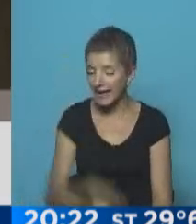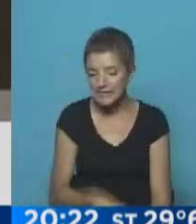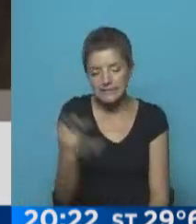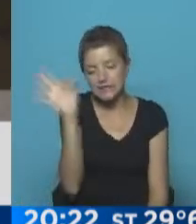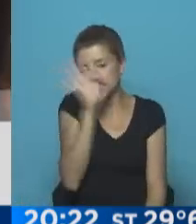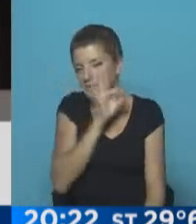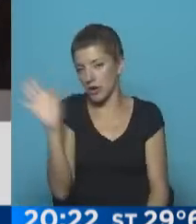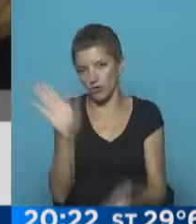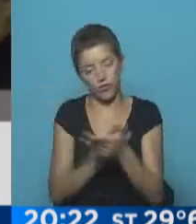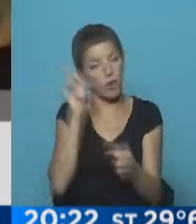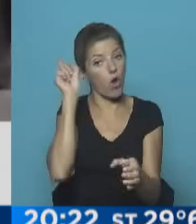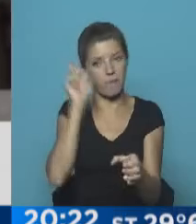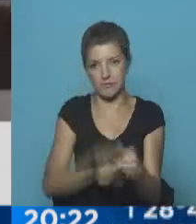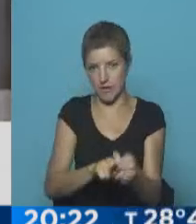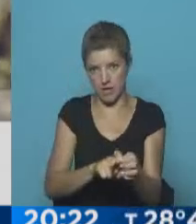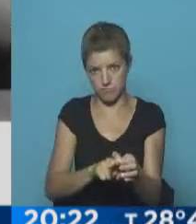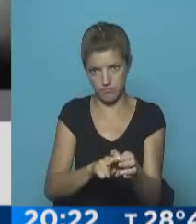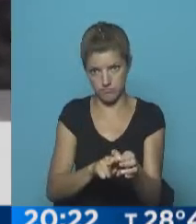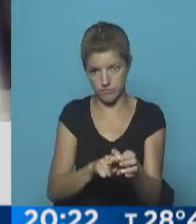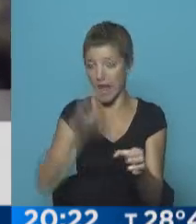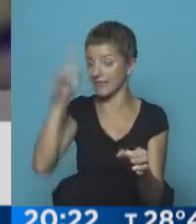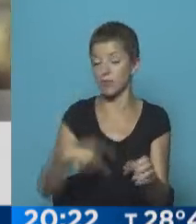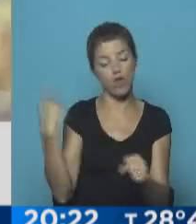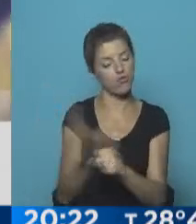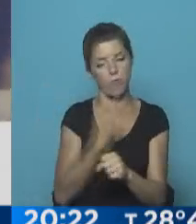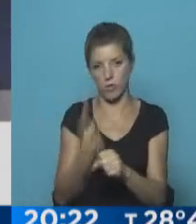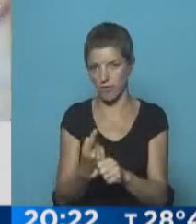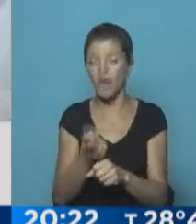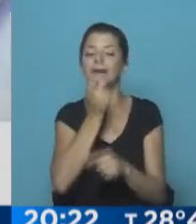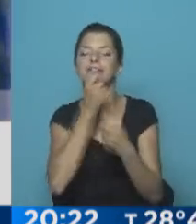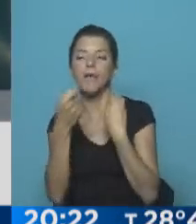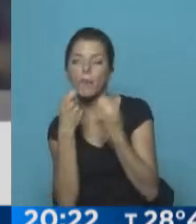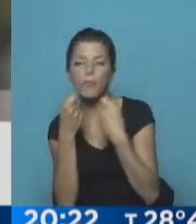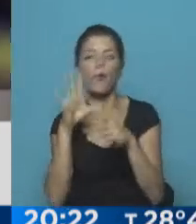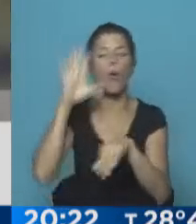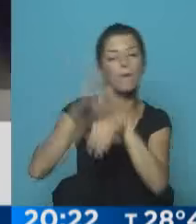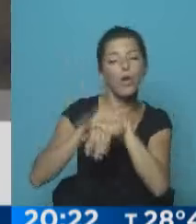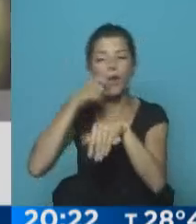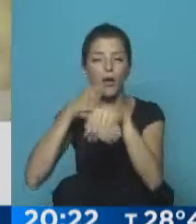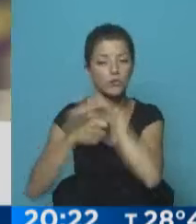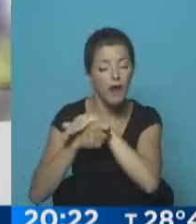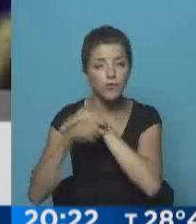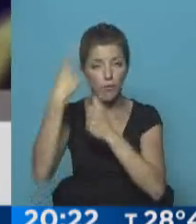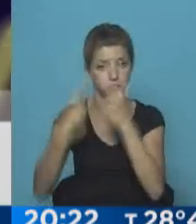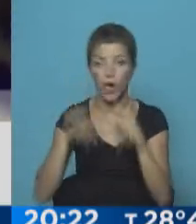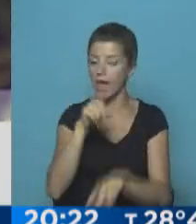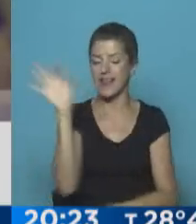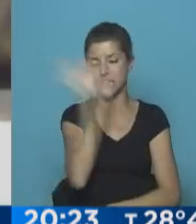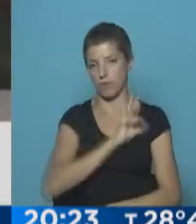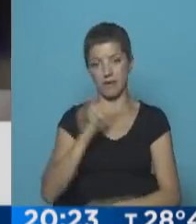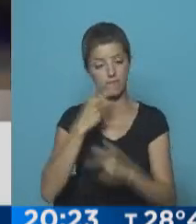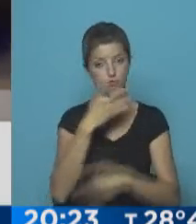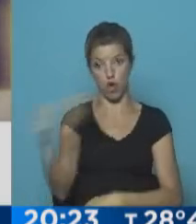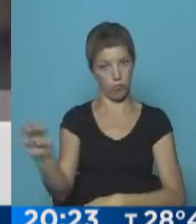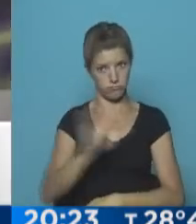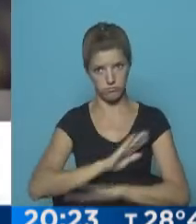las complicidades, para la corrupción o para los que son amigos de las bandas de narcotráfico. Hay tolerancia cero. Claramente